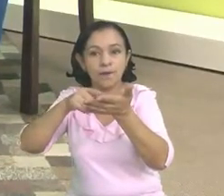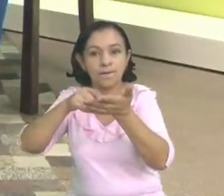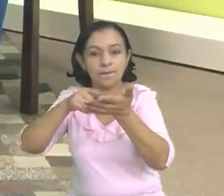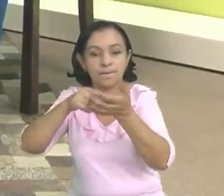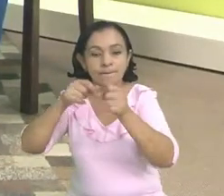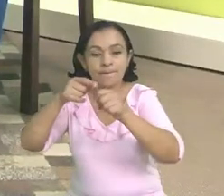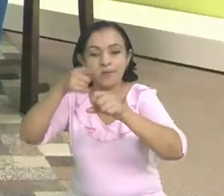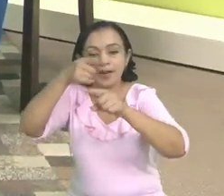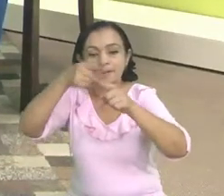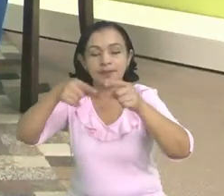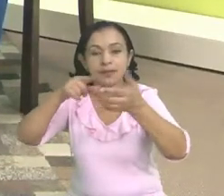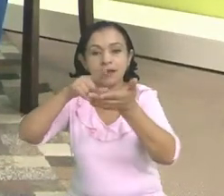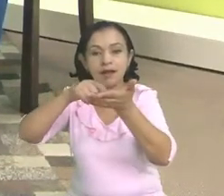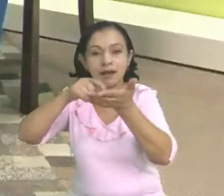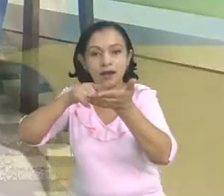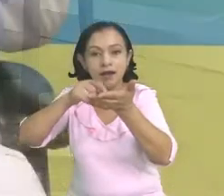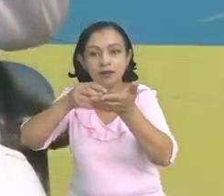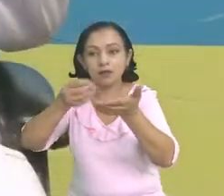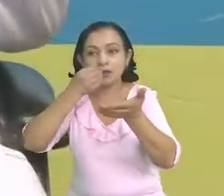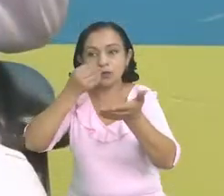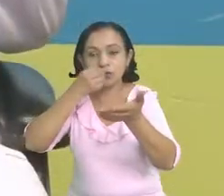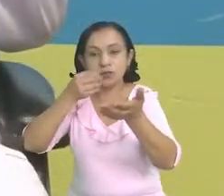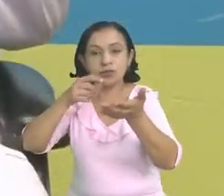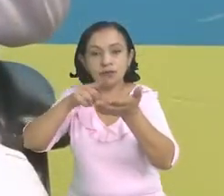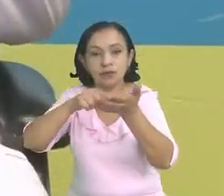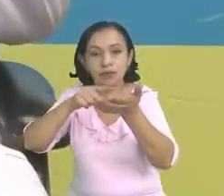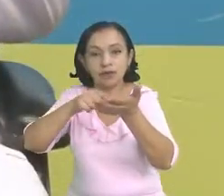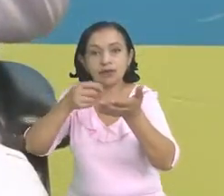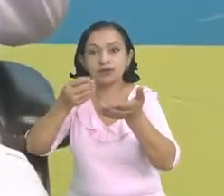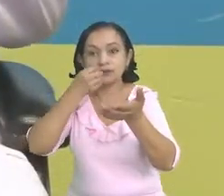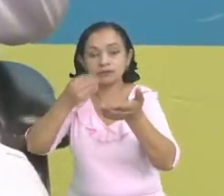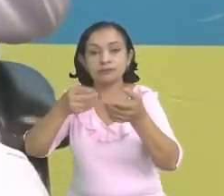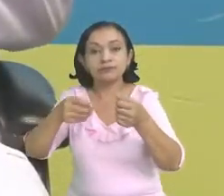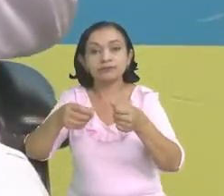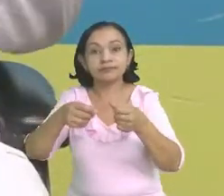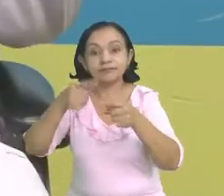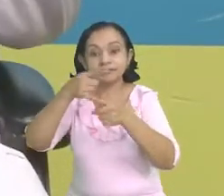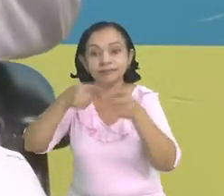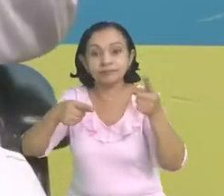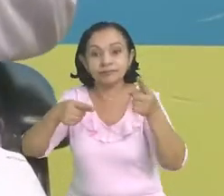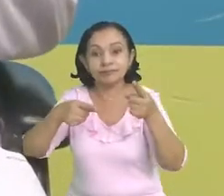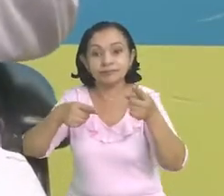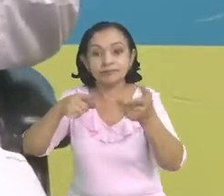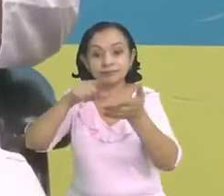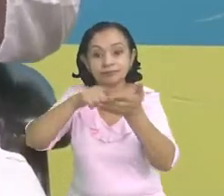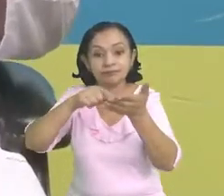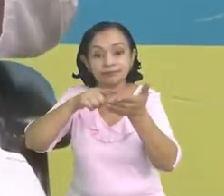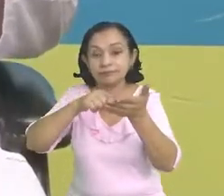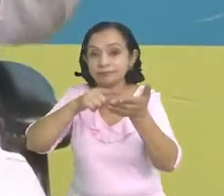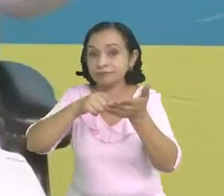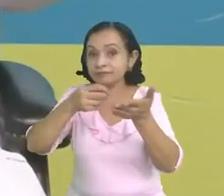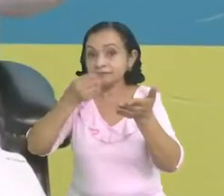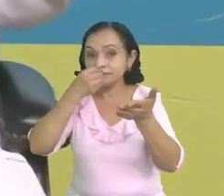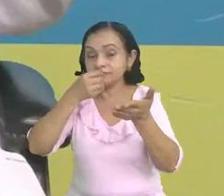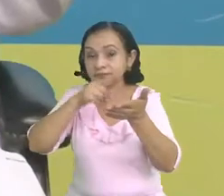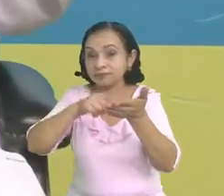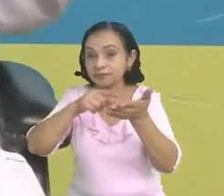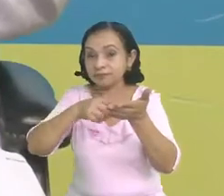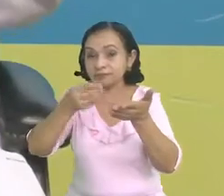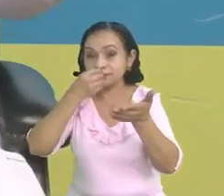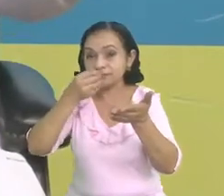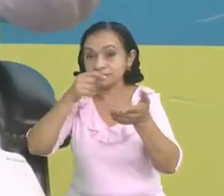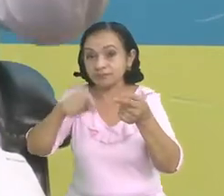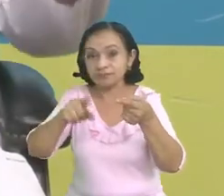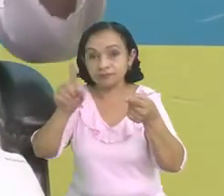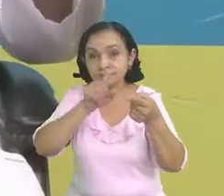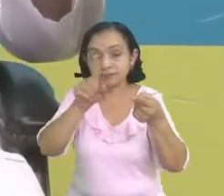puño, tendría que comer la mitad, ¿de acuerdo? La mitad de mi puño. Del arroz. Del arroz. Y si como arroz, exactamente, y si como arroz ese día,